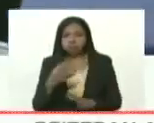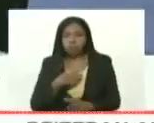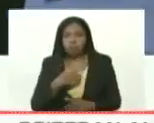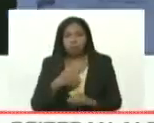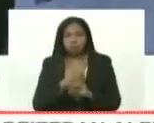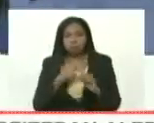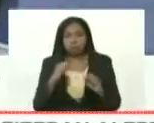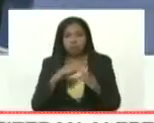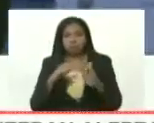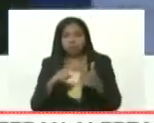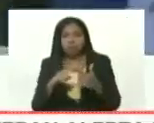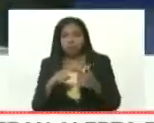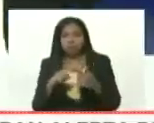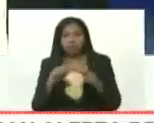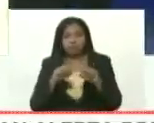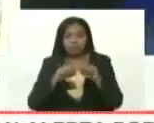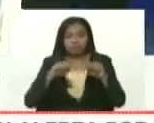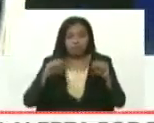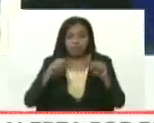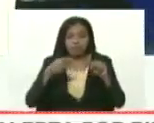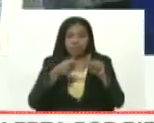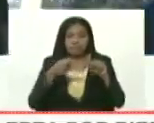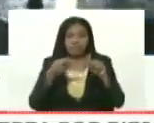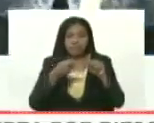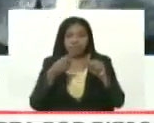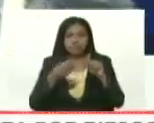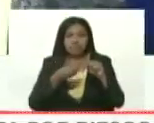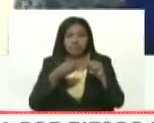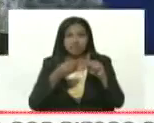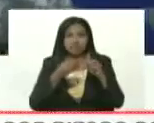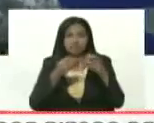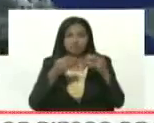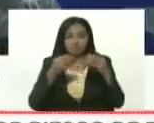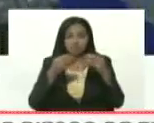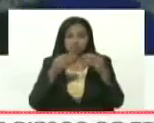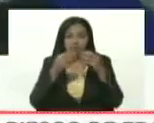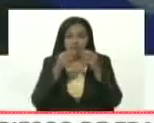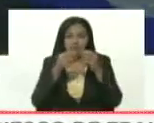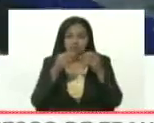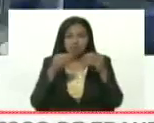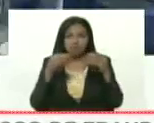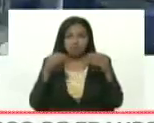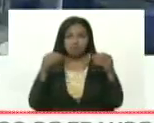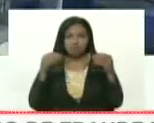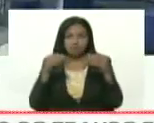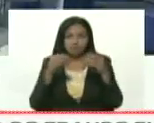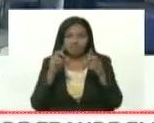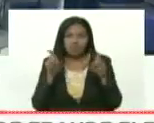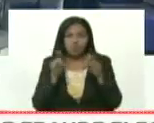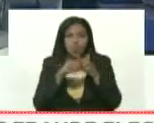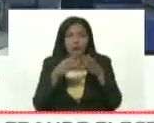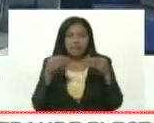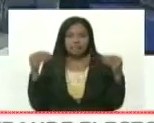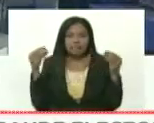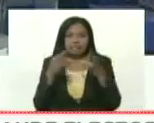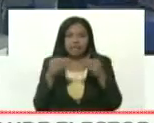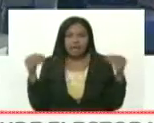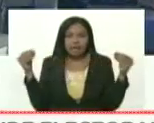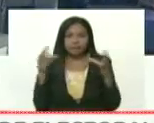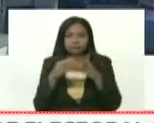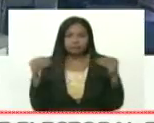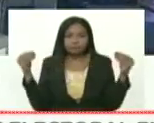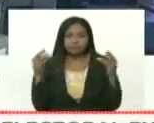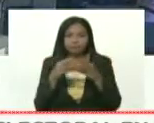esto va a quedar así y en el medio se forma un tejido que es como un callo, chicle. ¿Como un callo? No, como un chicle.